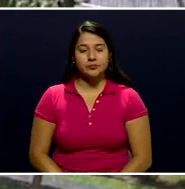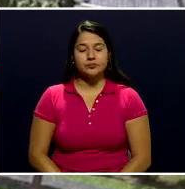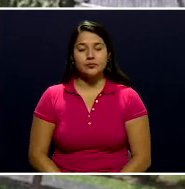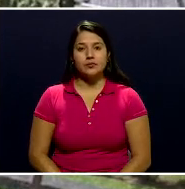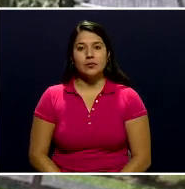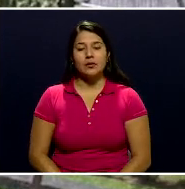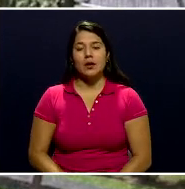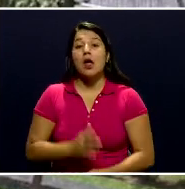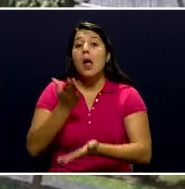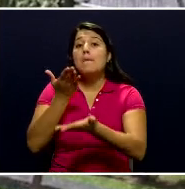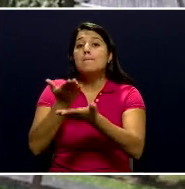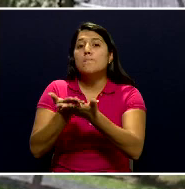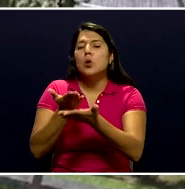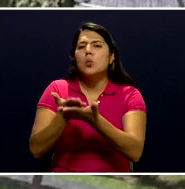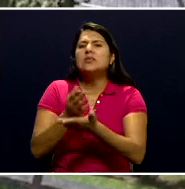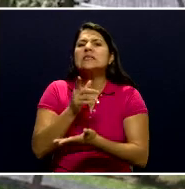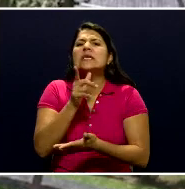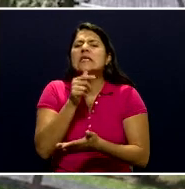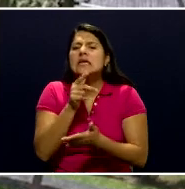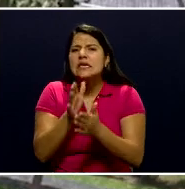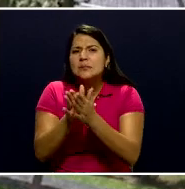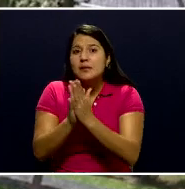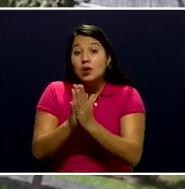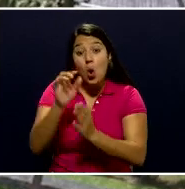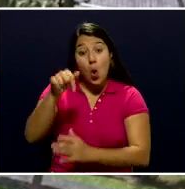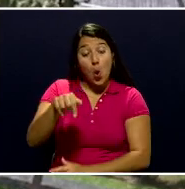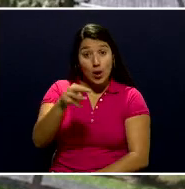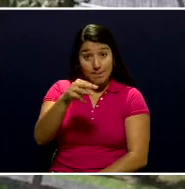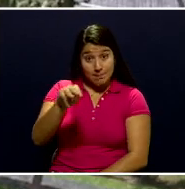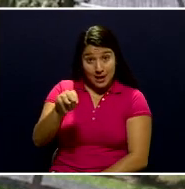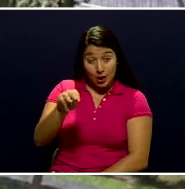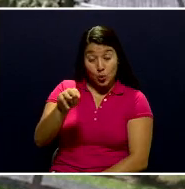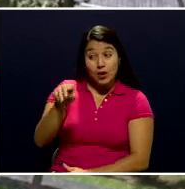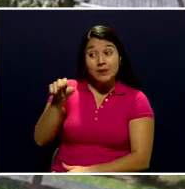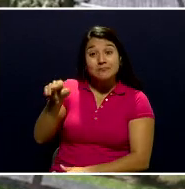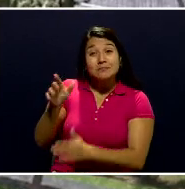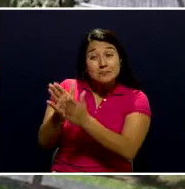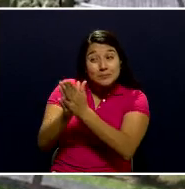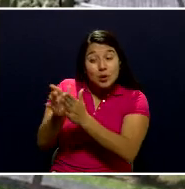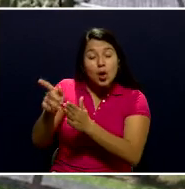La propuesta fue interpuesta este miércoles ante la Secretaría de